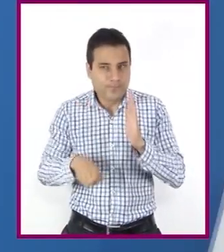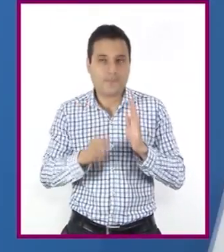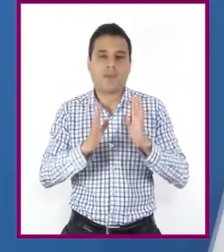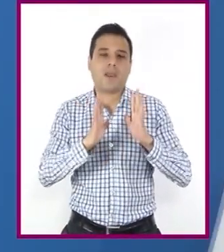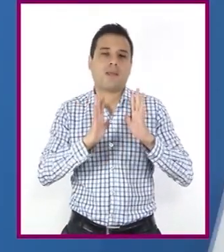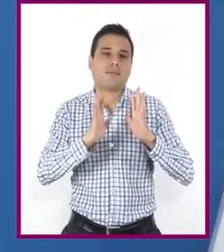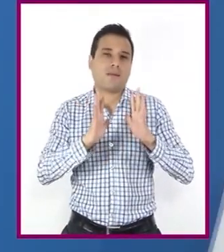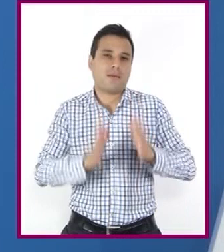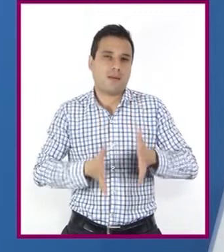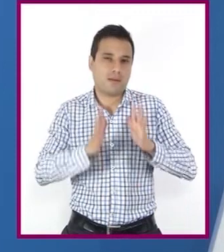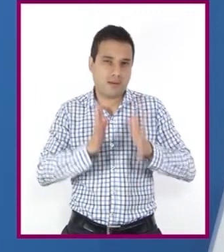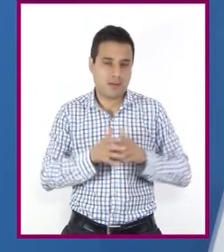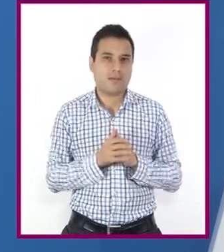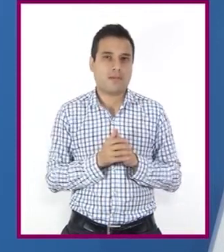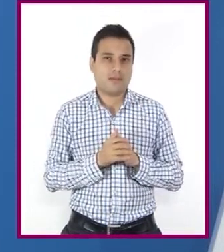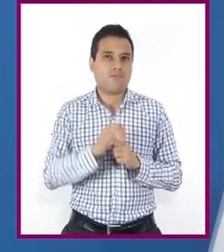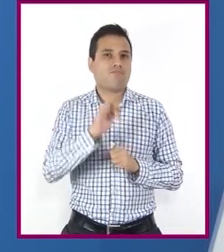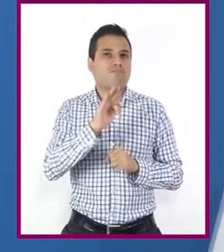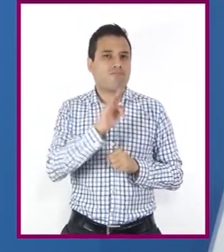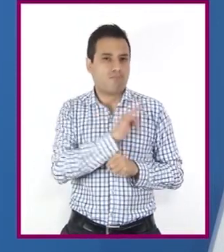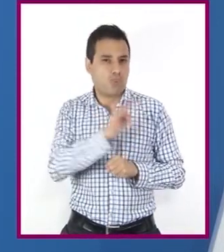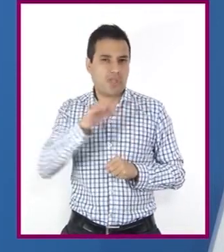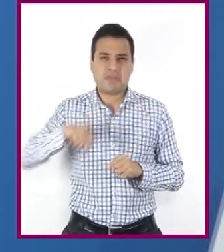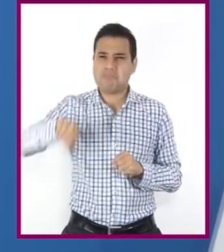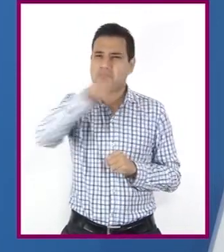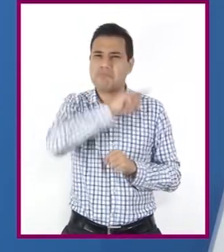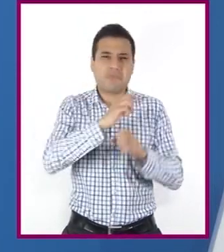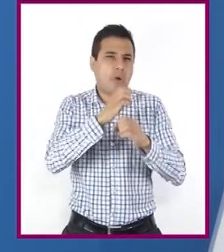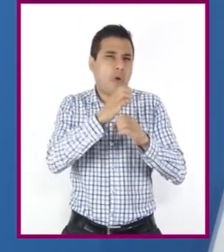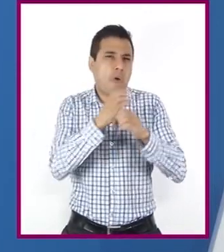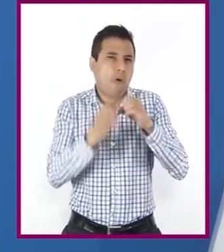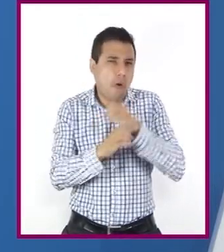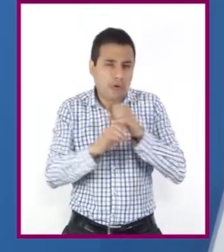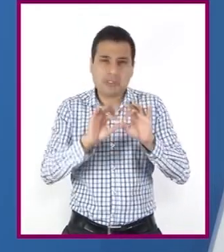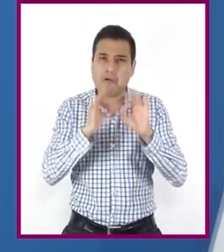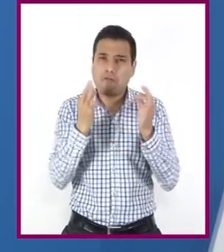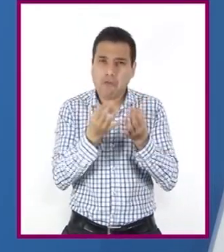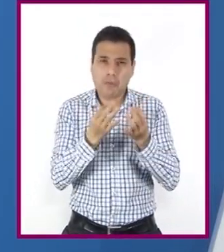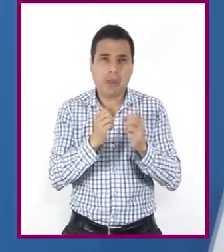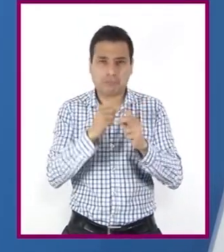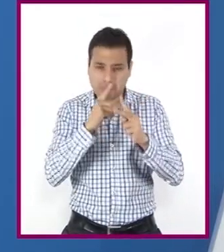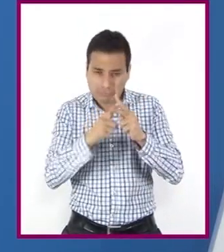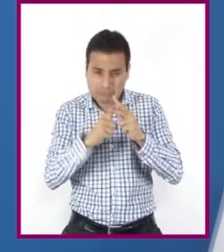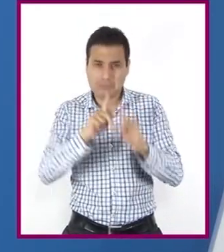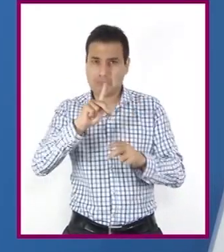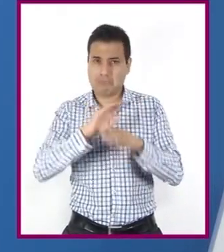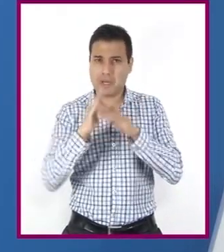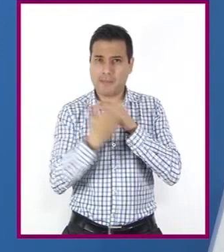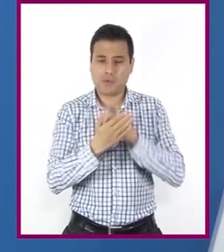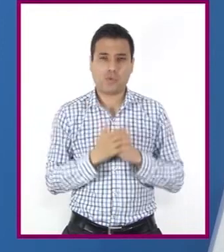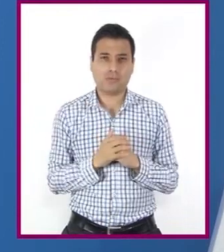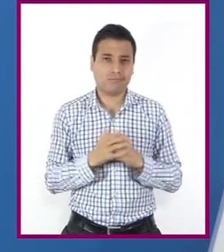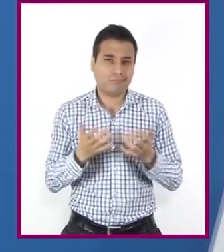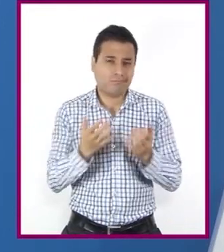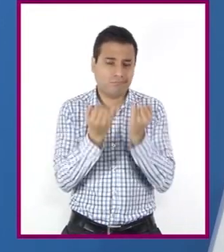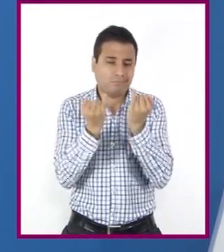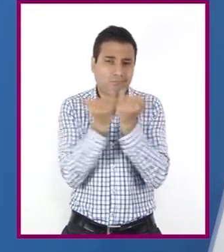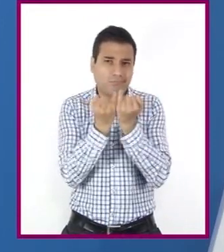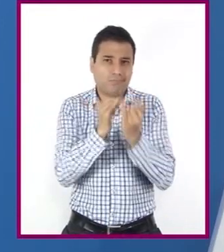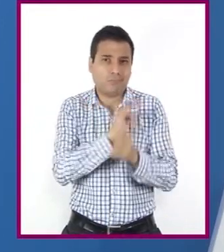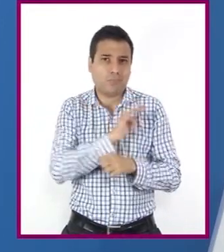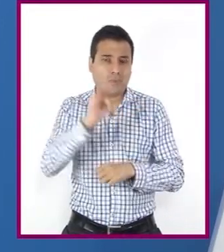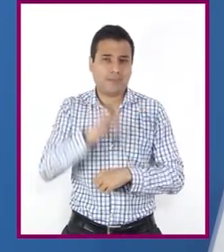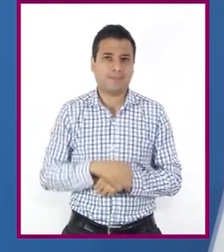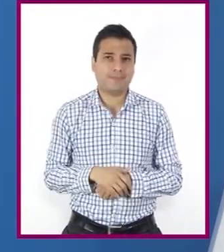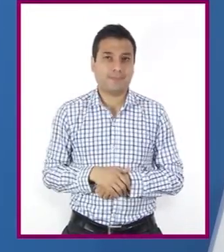la fórmula para encontrar el perímetro de cualquier polígono regular. El perímetro será igual al valor de uno de sus